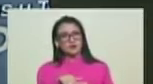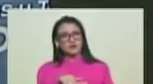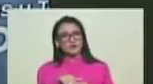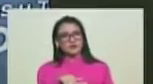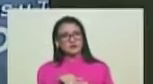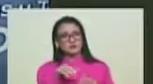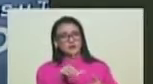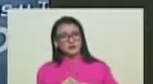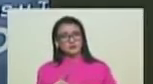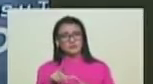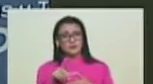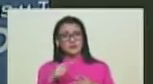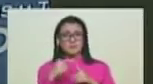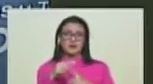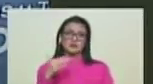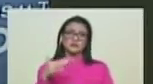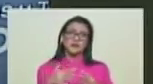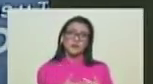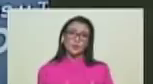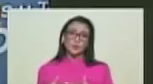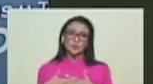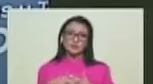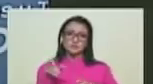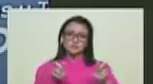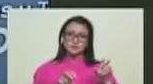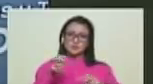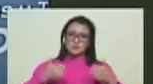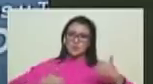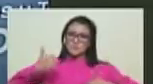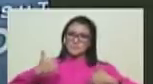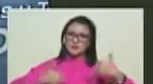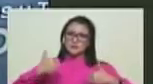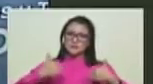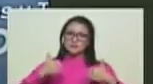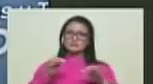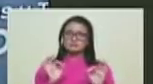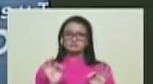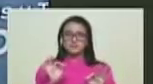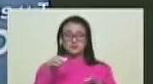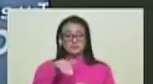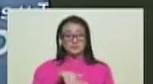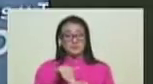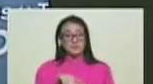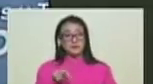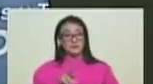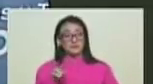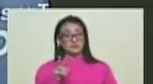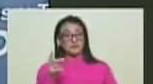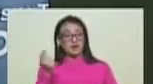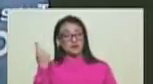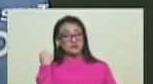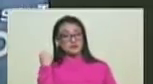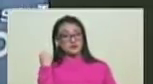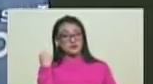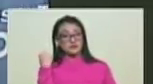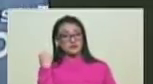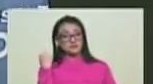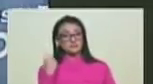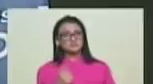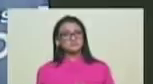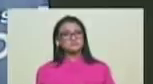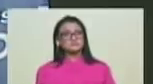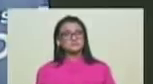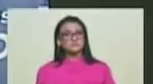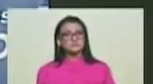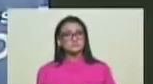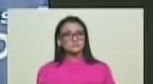Latinoamérica, incluyendo los Estados Unidos, un análisis comparativo con la fiesta democrática que se vivió en nuestro país el día de ayer. El claro mensaje es